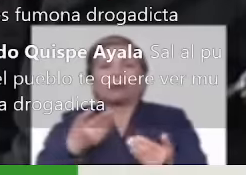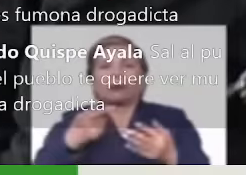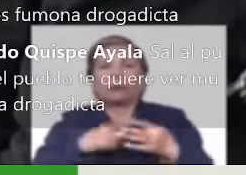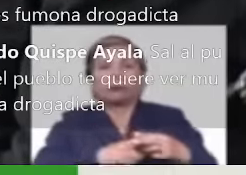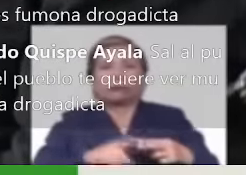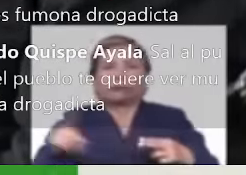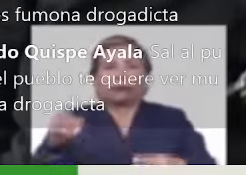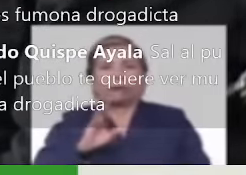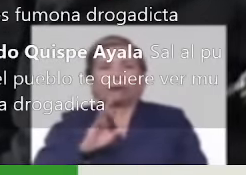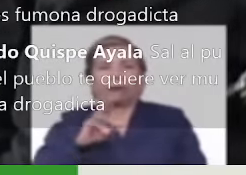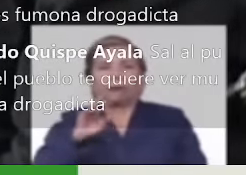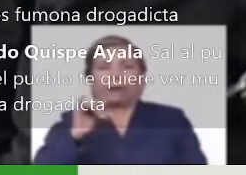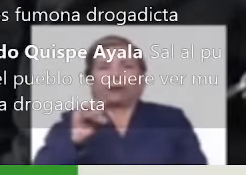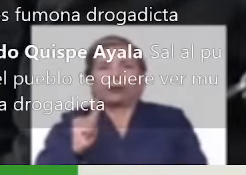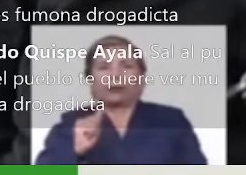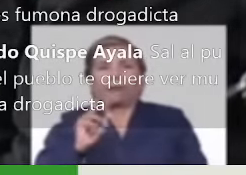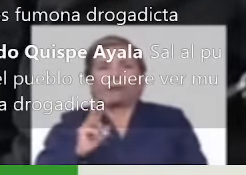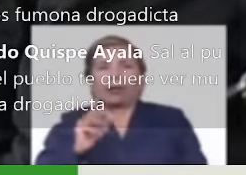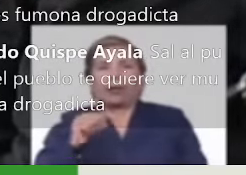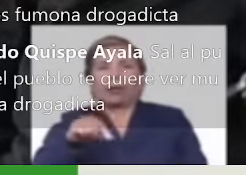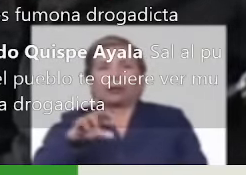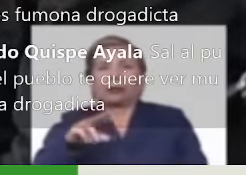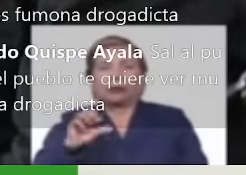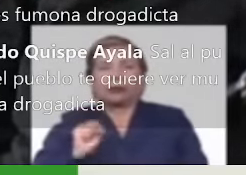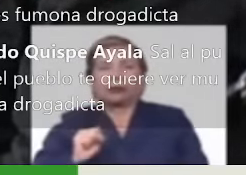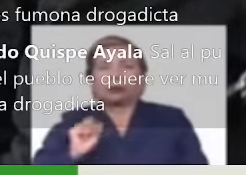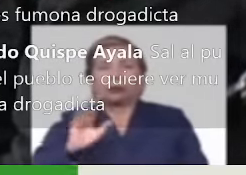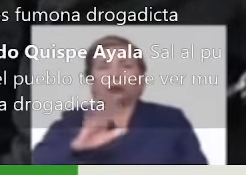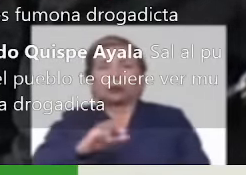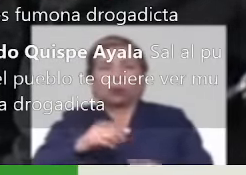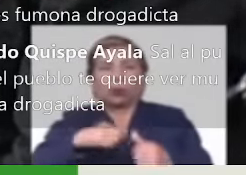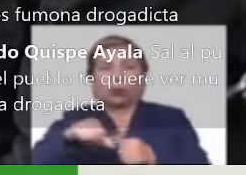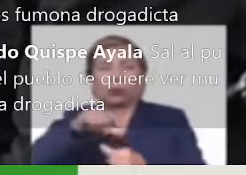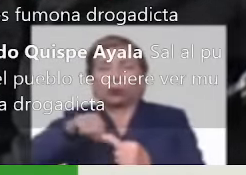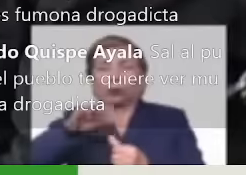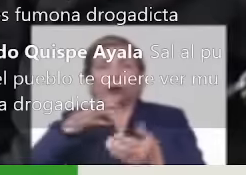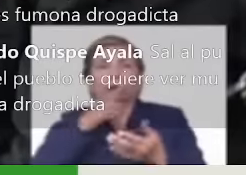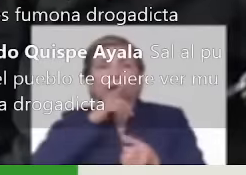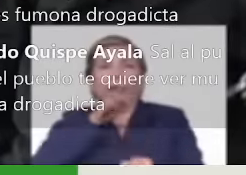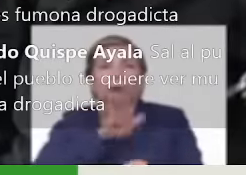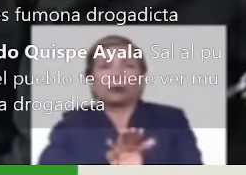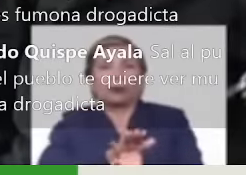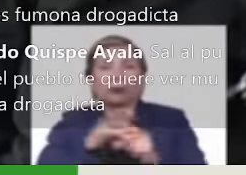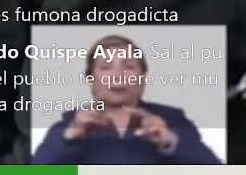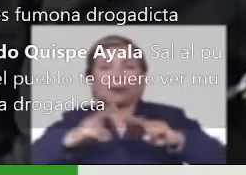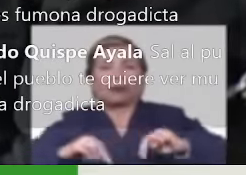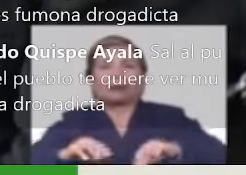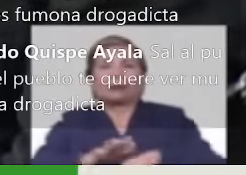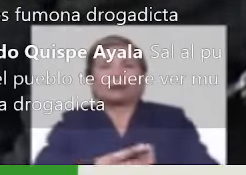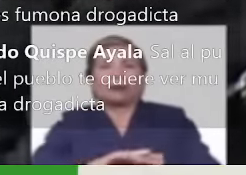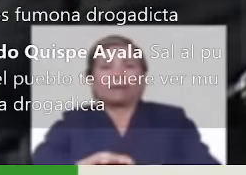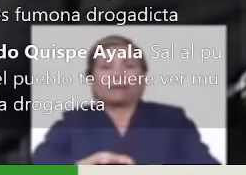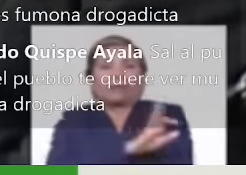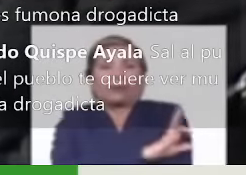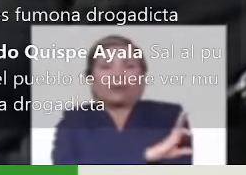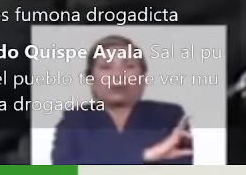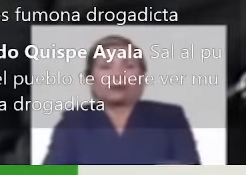de Fray Vázquez Castillo u otra persona de su entorno que estuviera comprometido en investigaciones